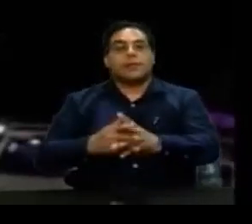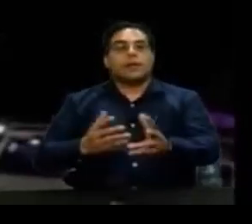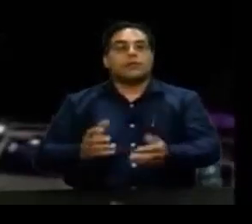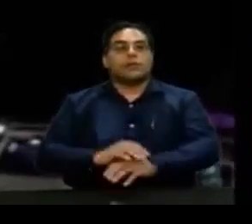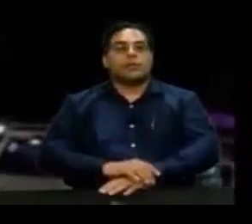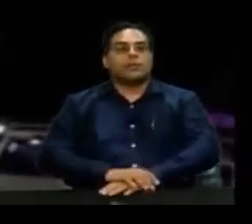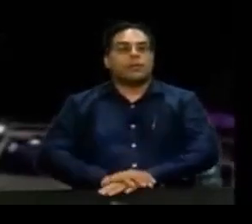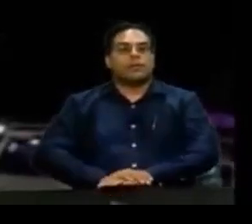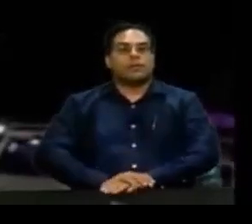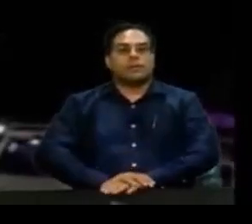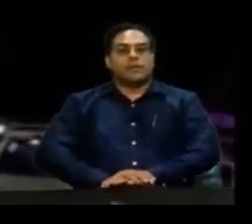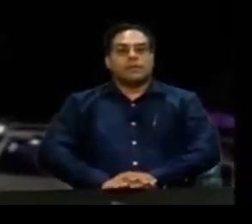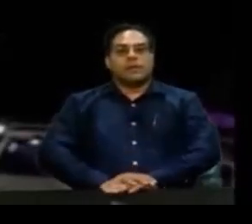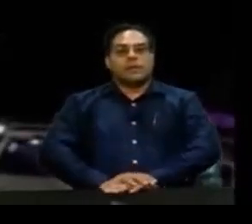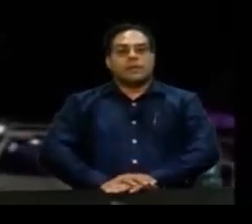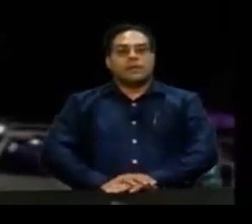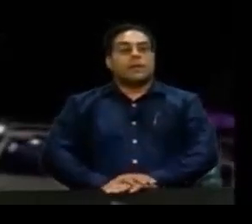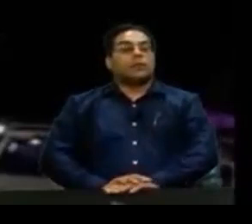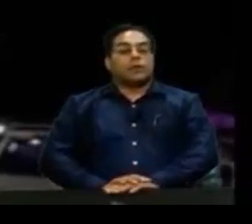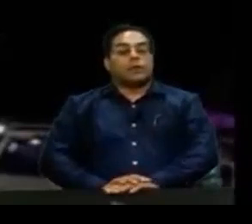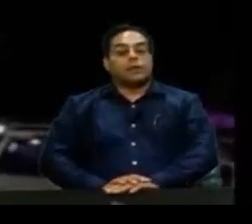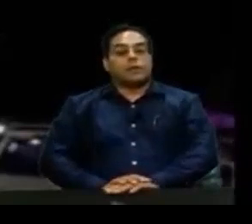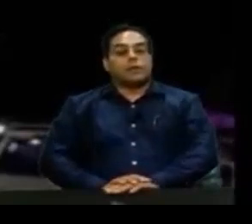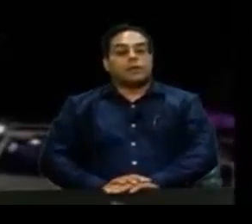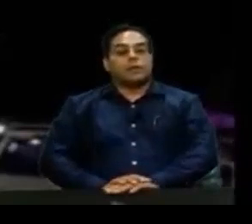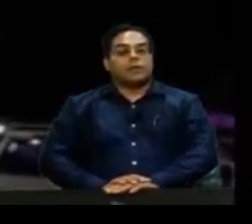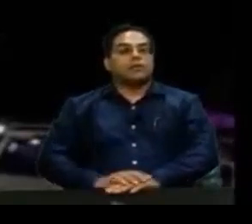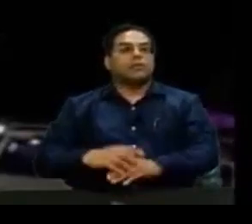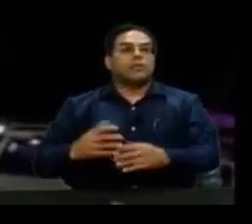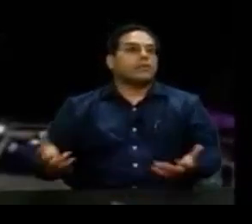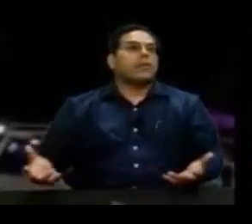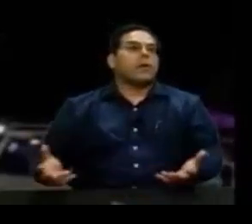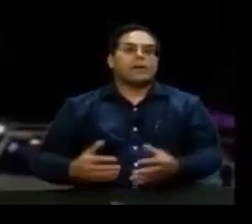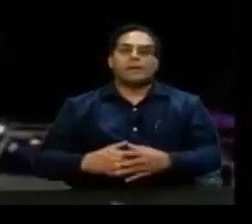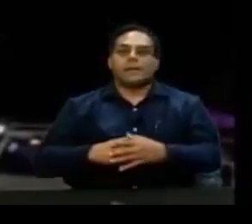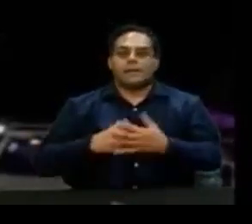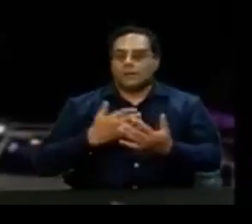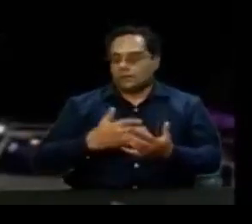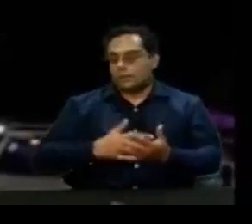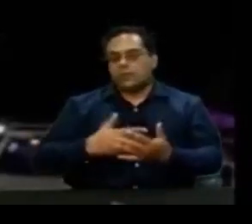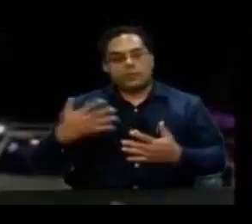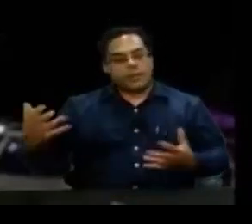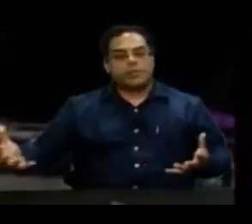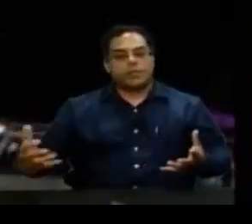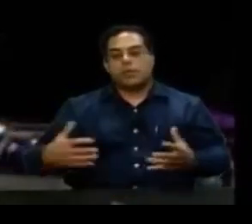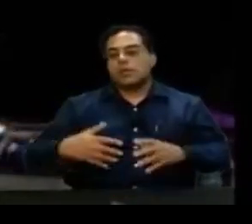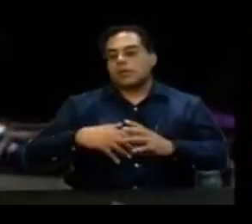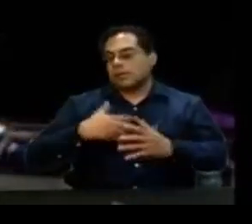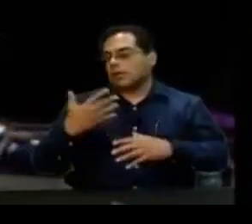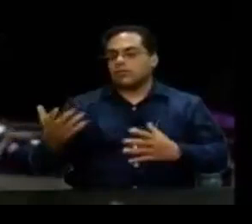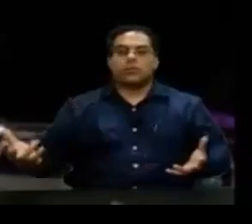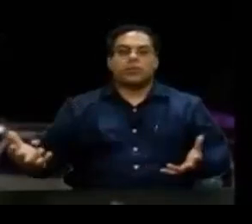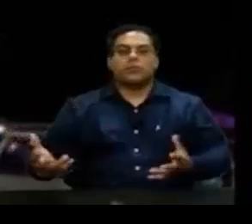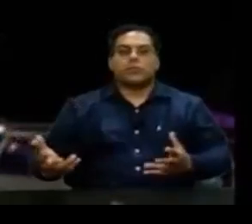el diagnóstico. Por ejemplo, hay pacientes que ya no tienen ningún tipo de secuela, ya es trauma previo y van